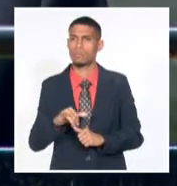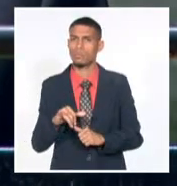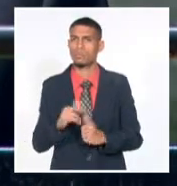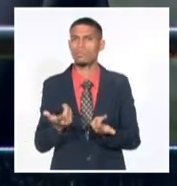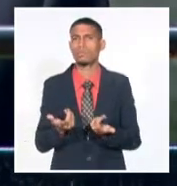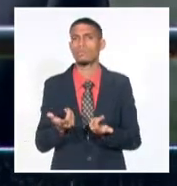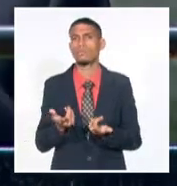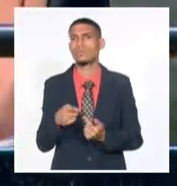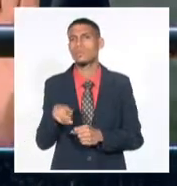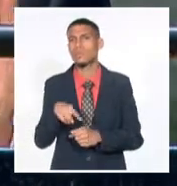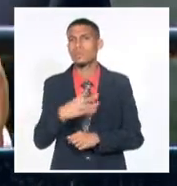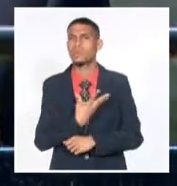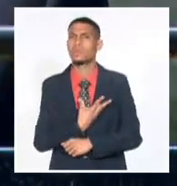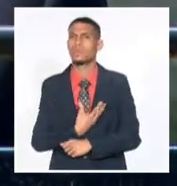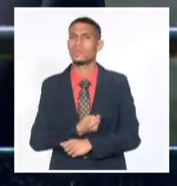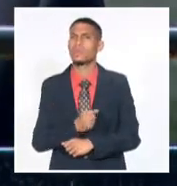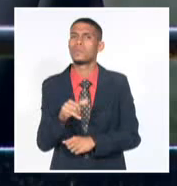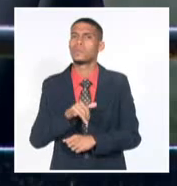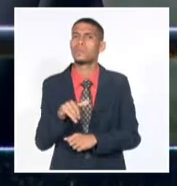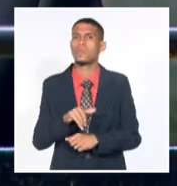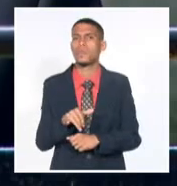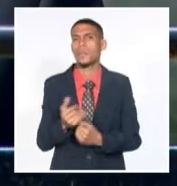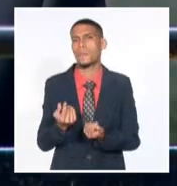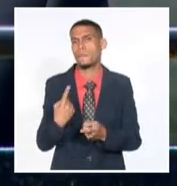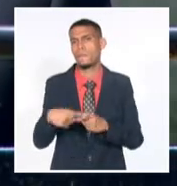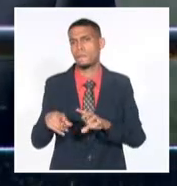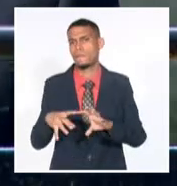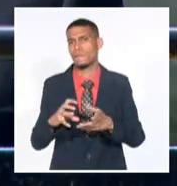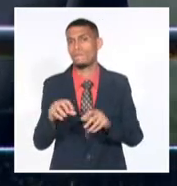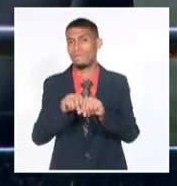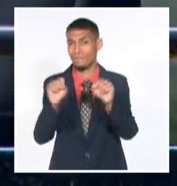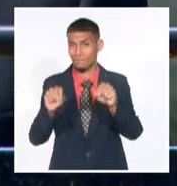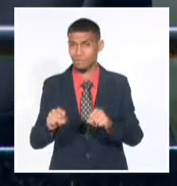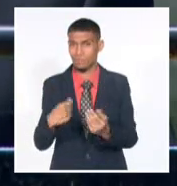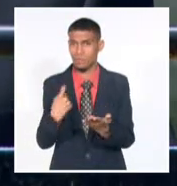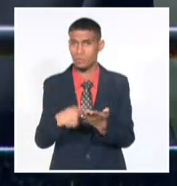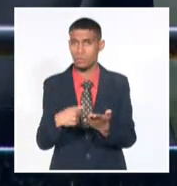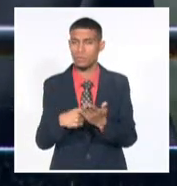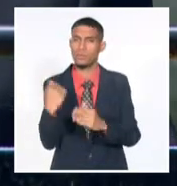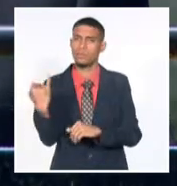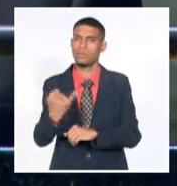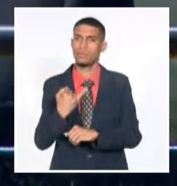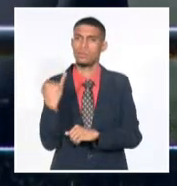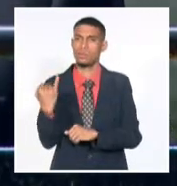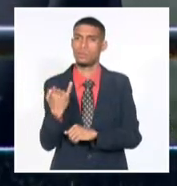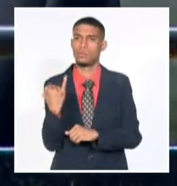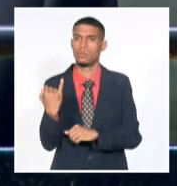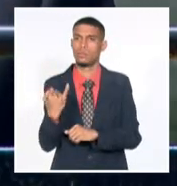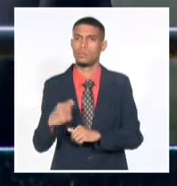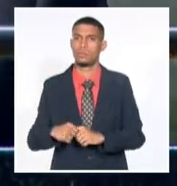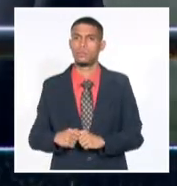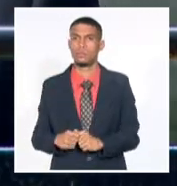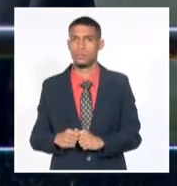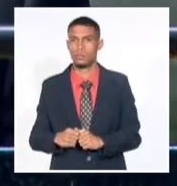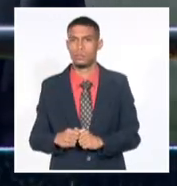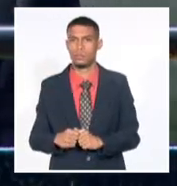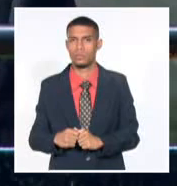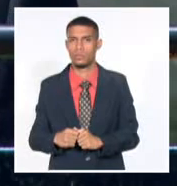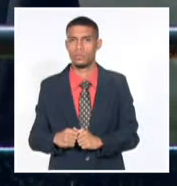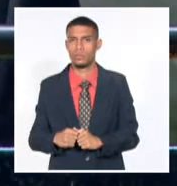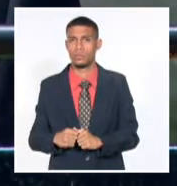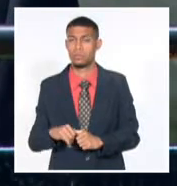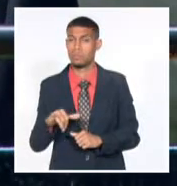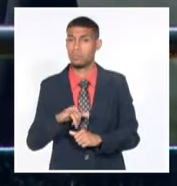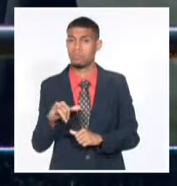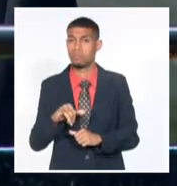nociva y desproporcionada en el sistema financiero internacional y de su ánimo de cercar a